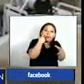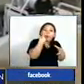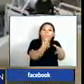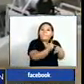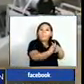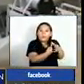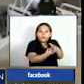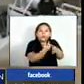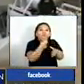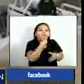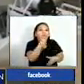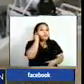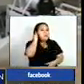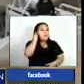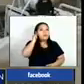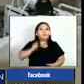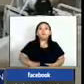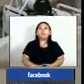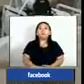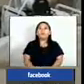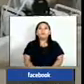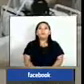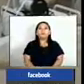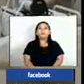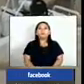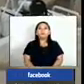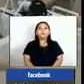personas de la tercera edad.